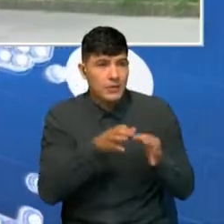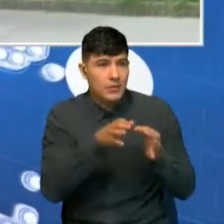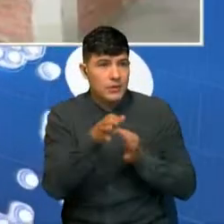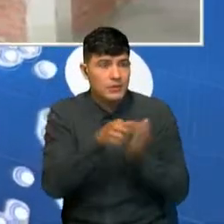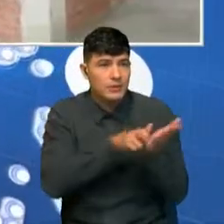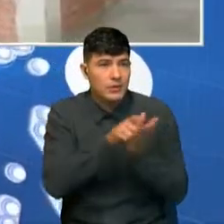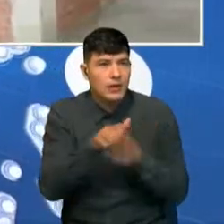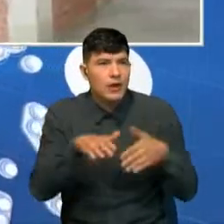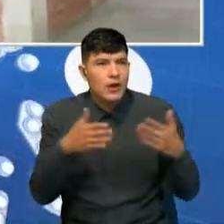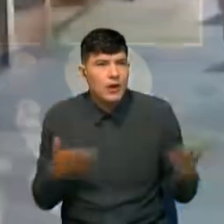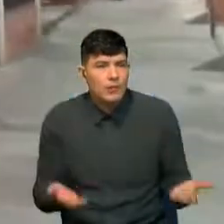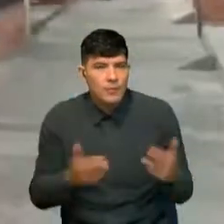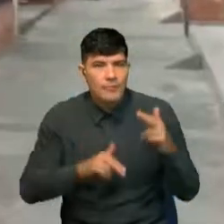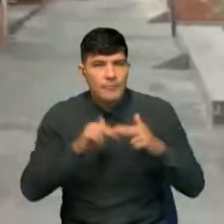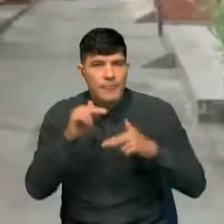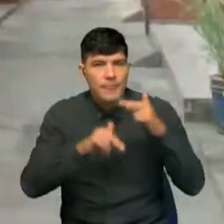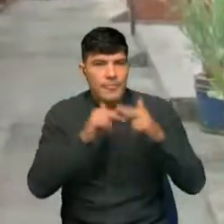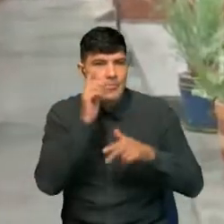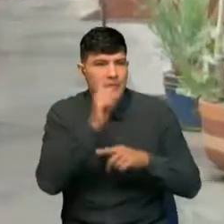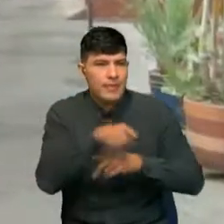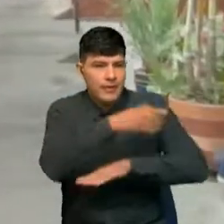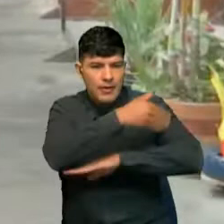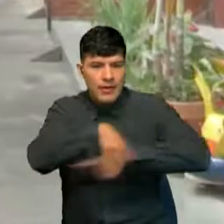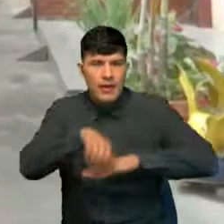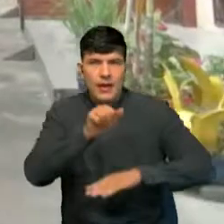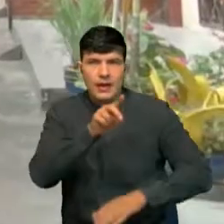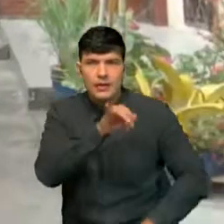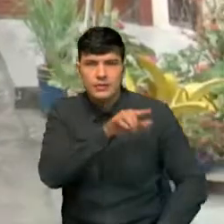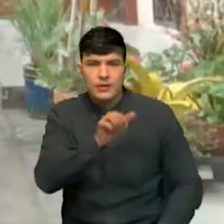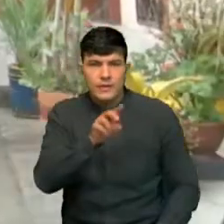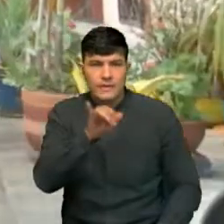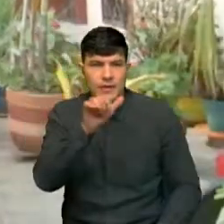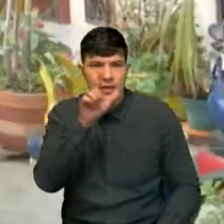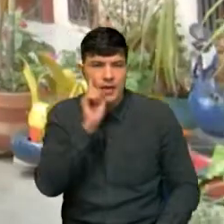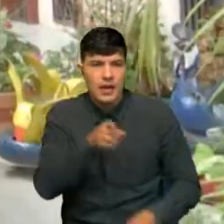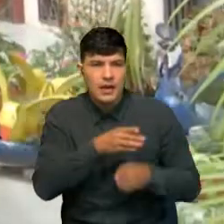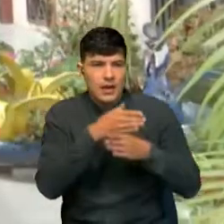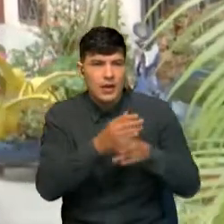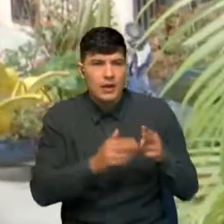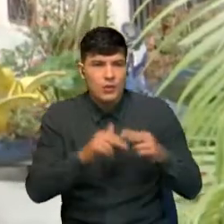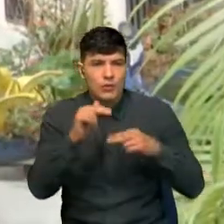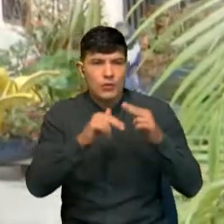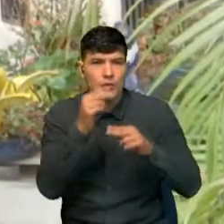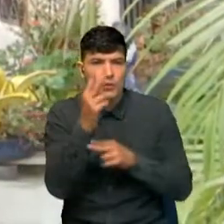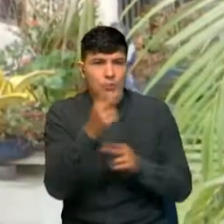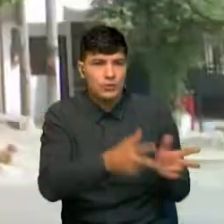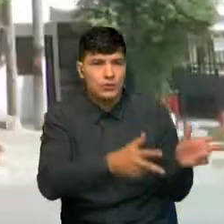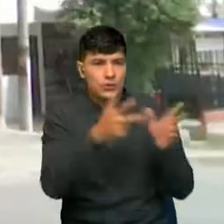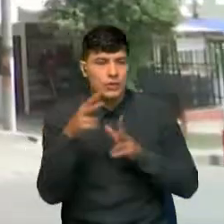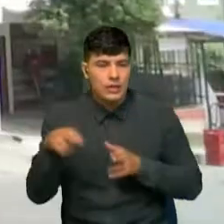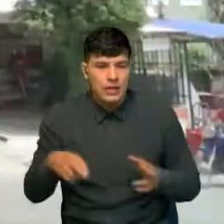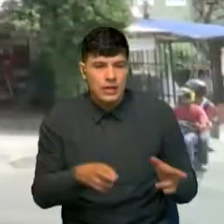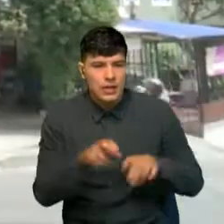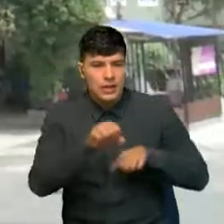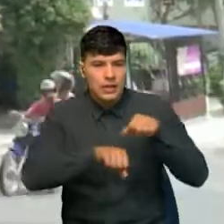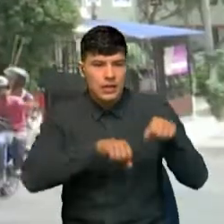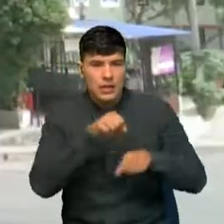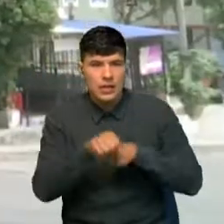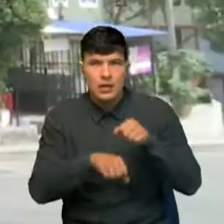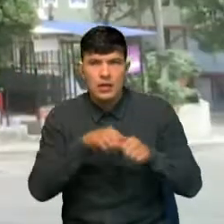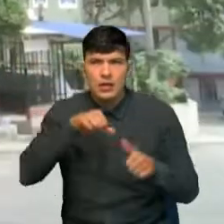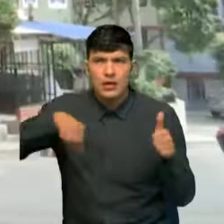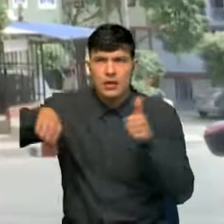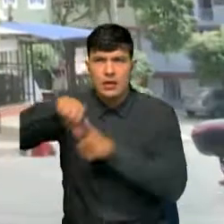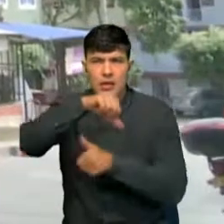a través de la construcción desde el anillo vial, de los malecones, de la construcción de dos puentes, de las ciclorrutas, de las rotondas que